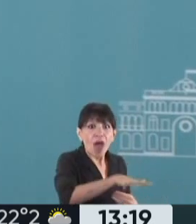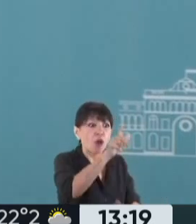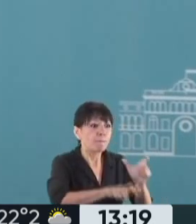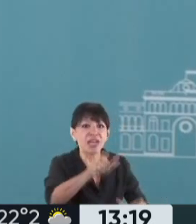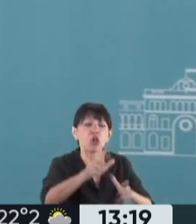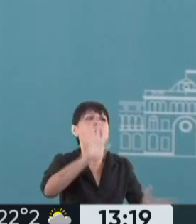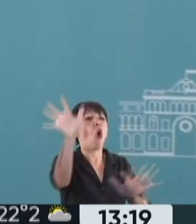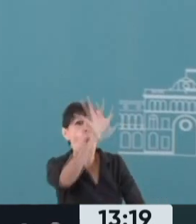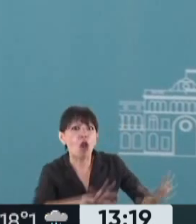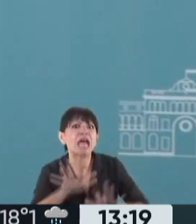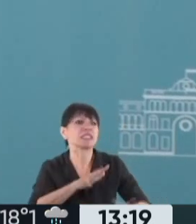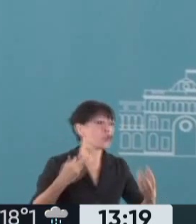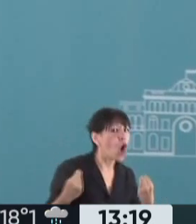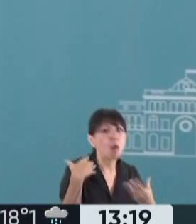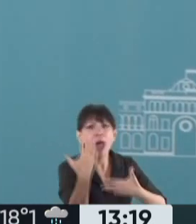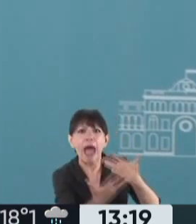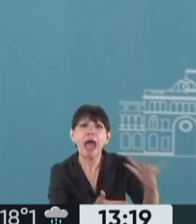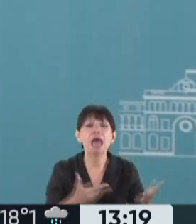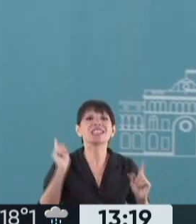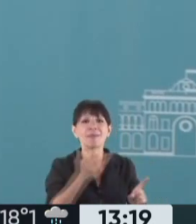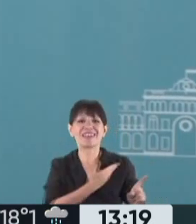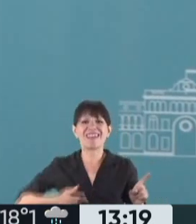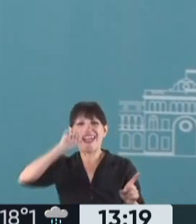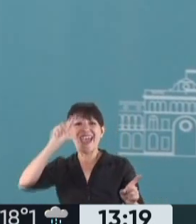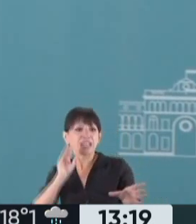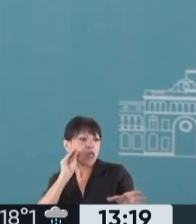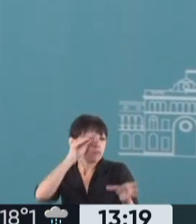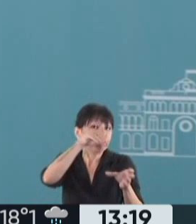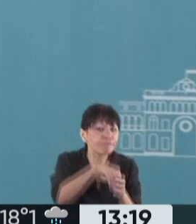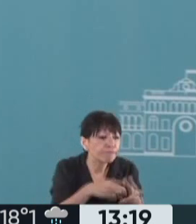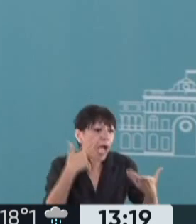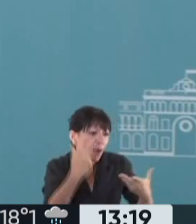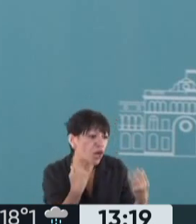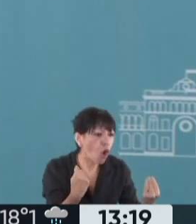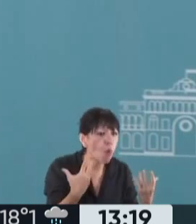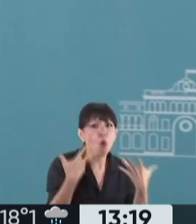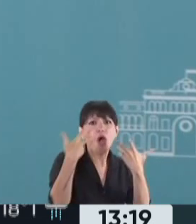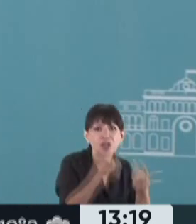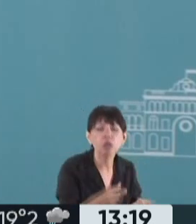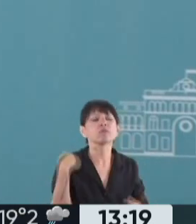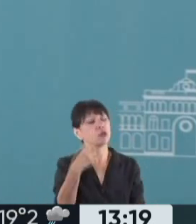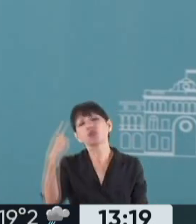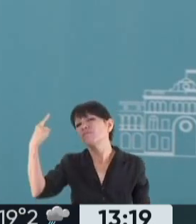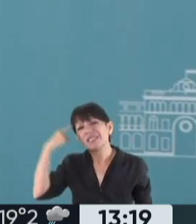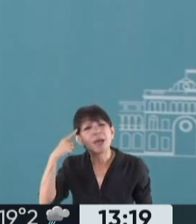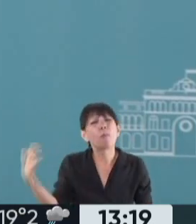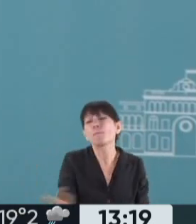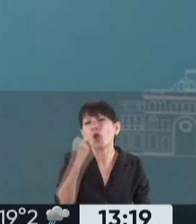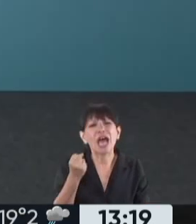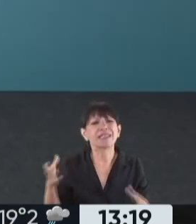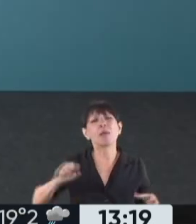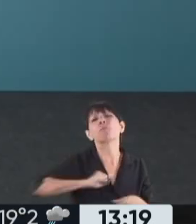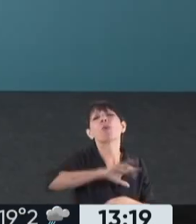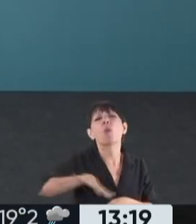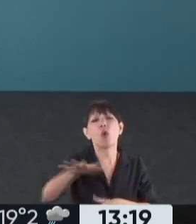realmente fue la mano del Estado para llegar a cada una de las familias. Entonces, nosotros creemos mucho en la organización popular. Muchas gracias.